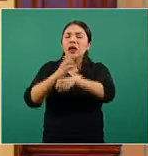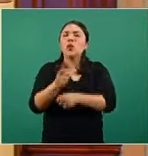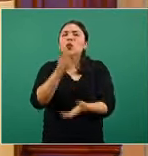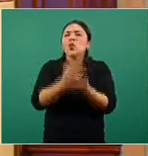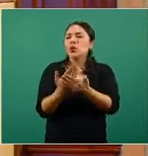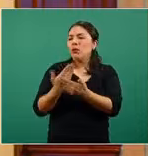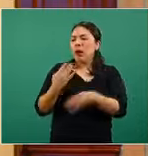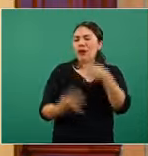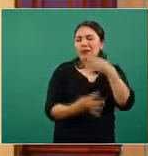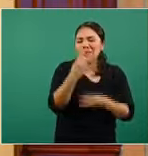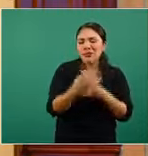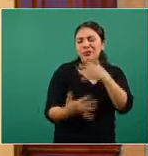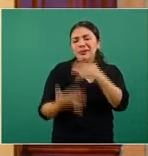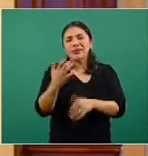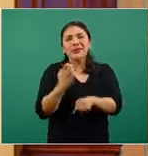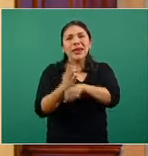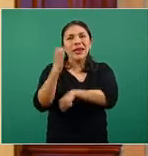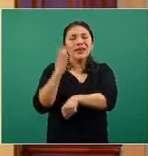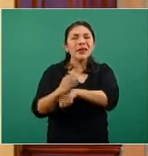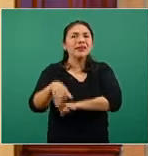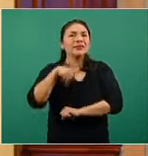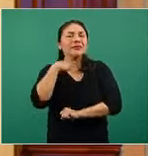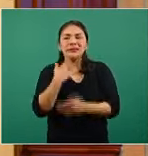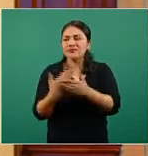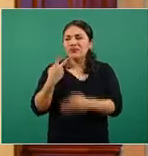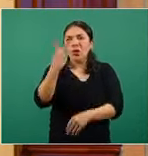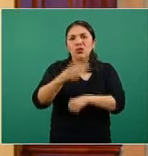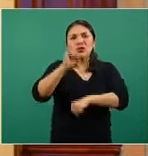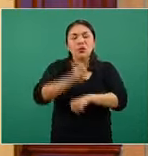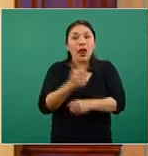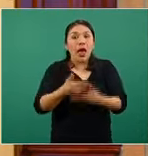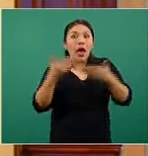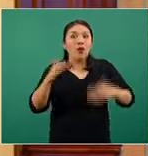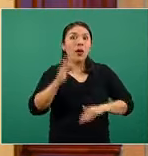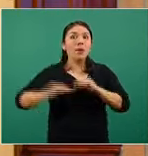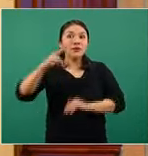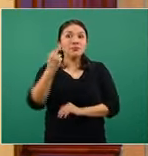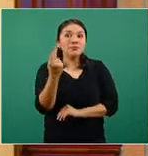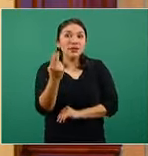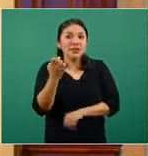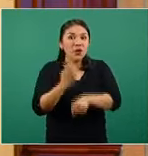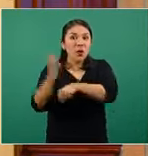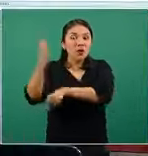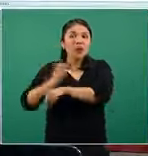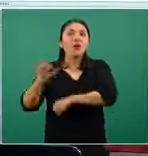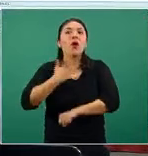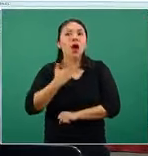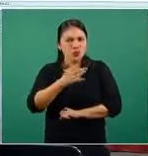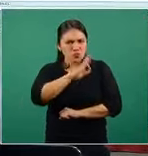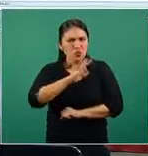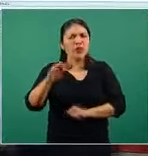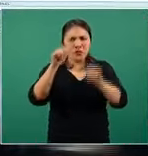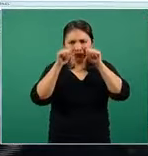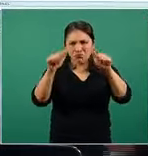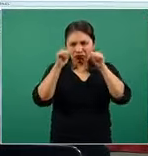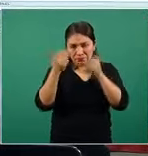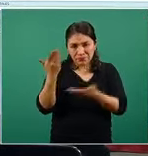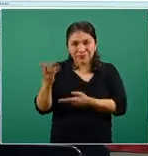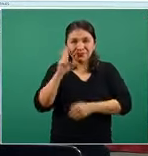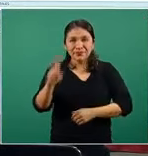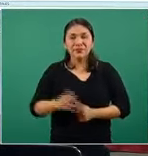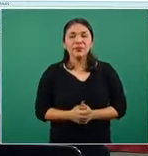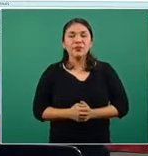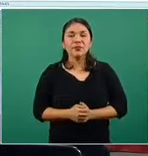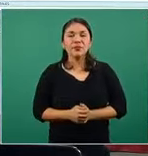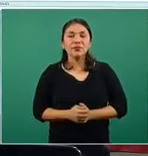14, 15 entidades que teníamos hace apenas 2 semanas. Ahora son ya 25 las que tienen esta disponibilidad.